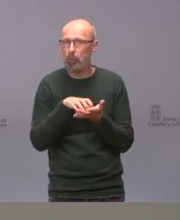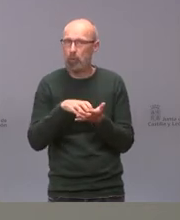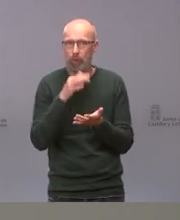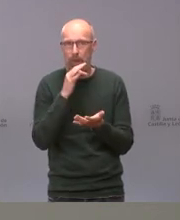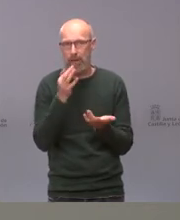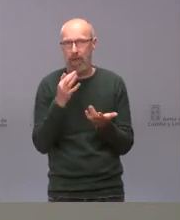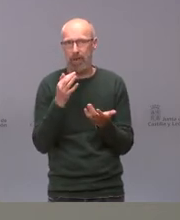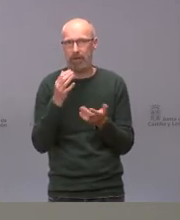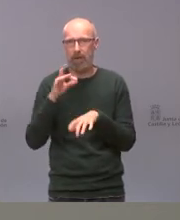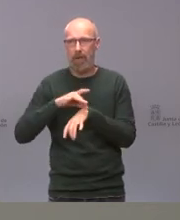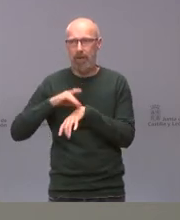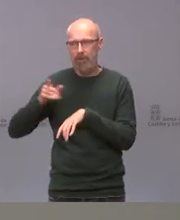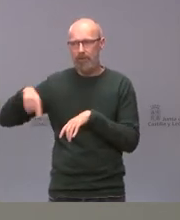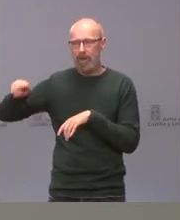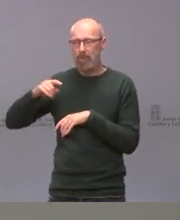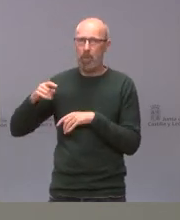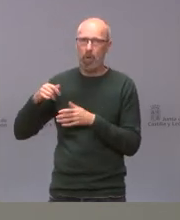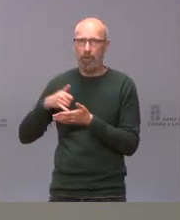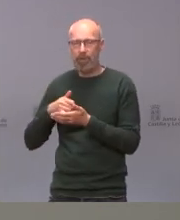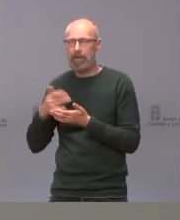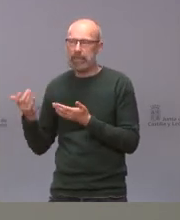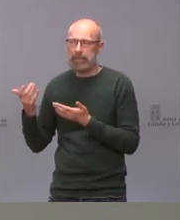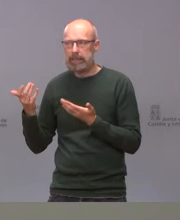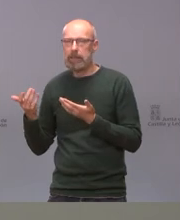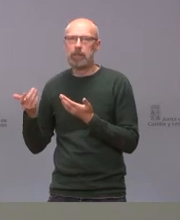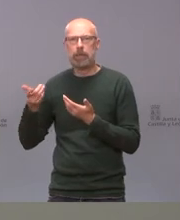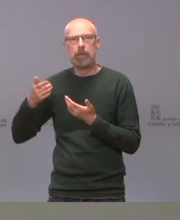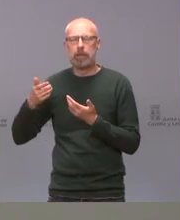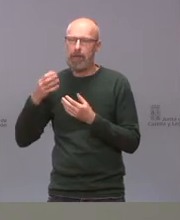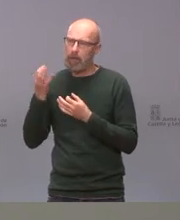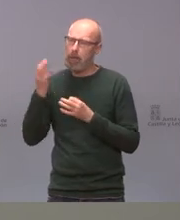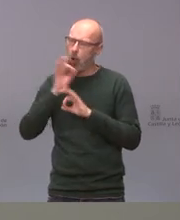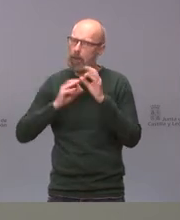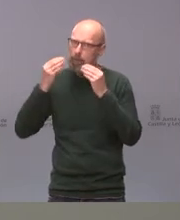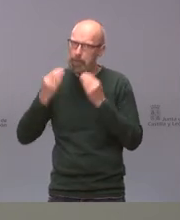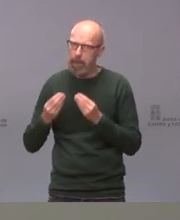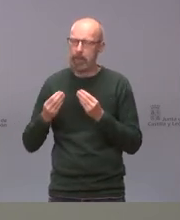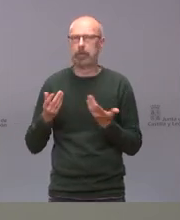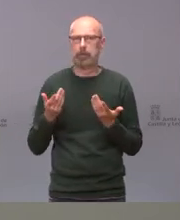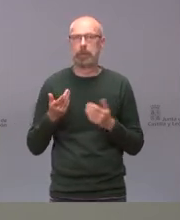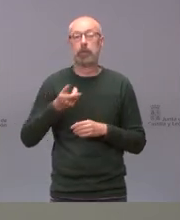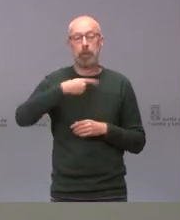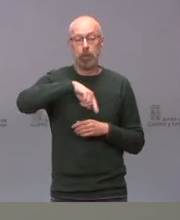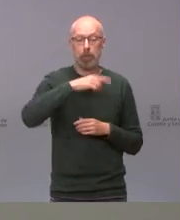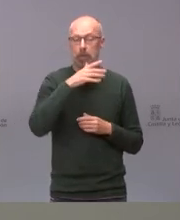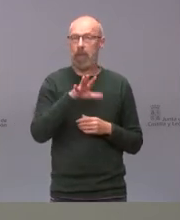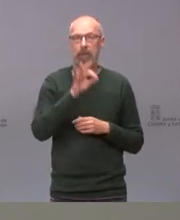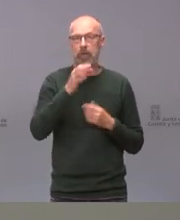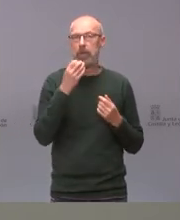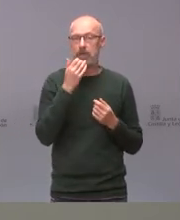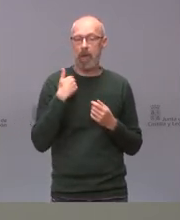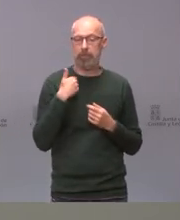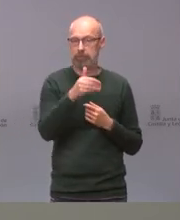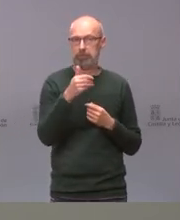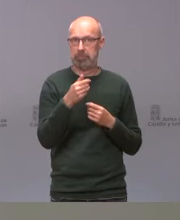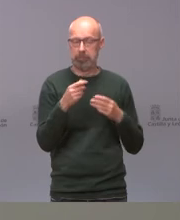y que hay que organizarlo muy bien. Nosotros ya hemos tomado la decisión es en esta segunda quincena abrir la presencialidad. Evidentemente